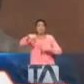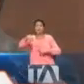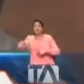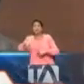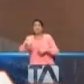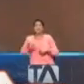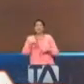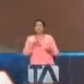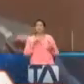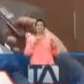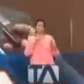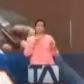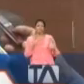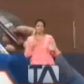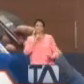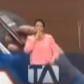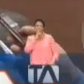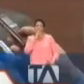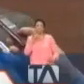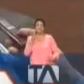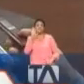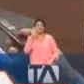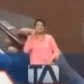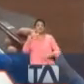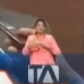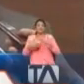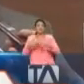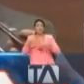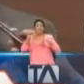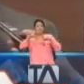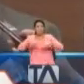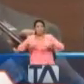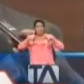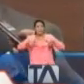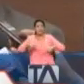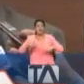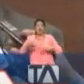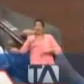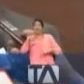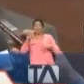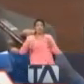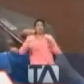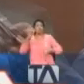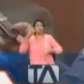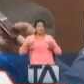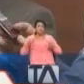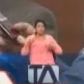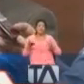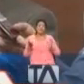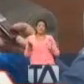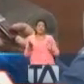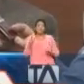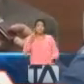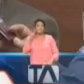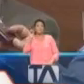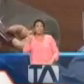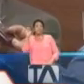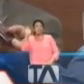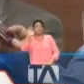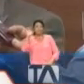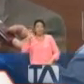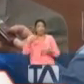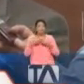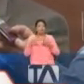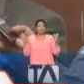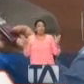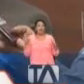sentido. Alrededor de 5 procesos nos hemos enterado que hay investigaciones penales abiertas también por otros temas, por peculado. El 20 de enero, en una ampliación de la